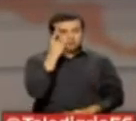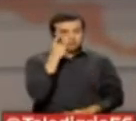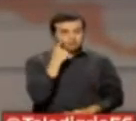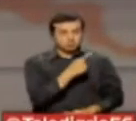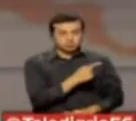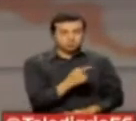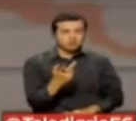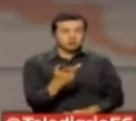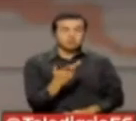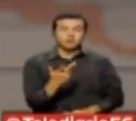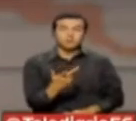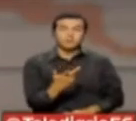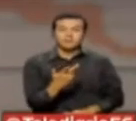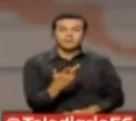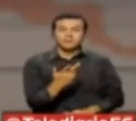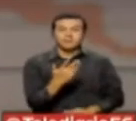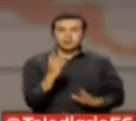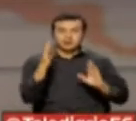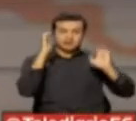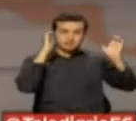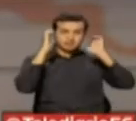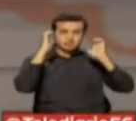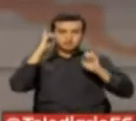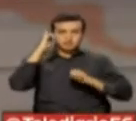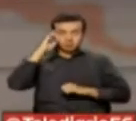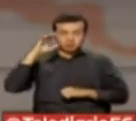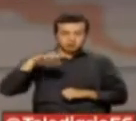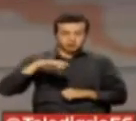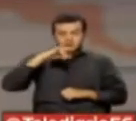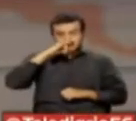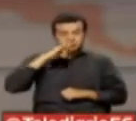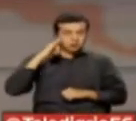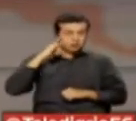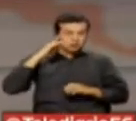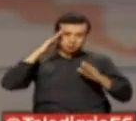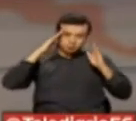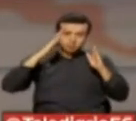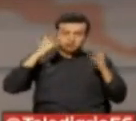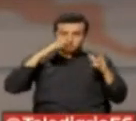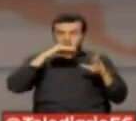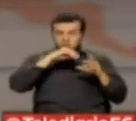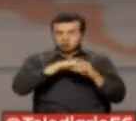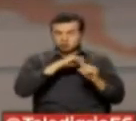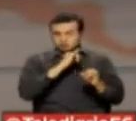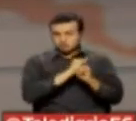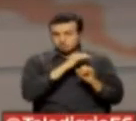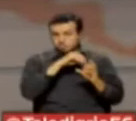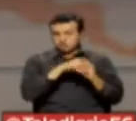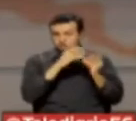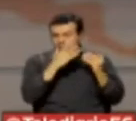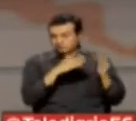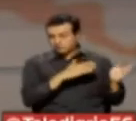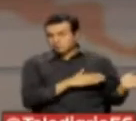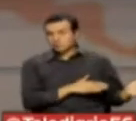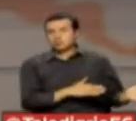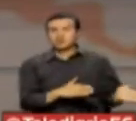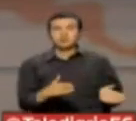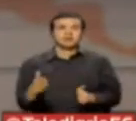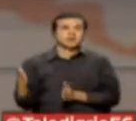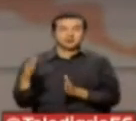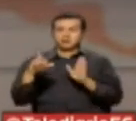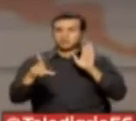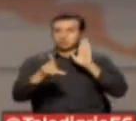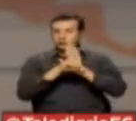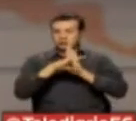el establecimiento de una política de primera infancia muy fuerte institución institucionalizada tenemos una